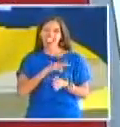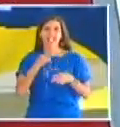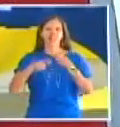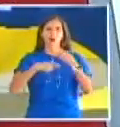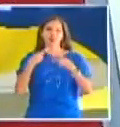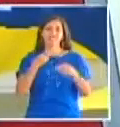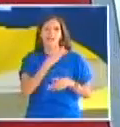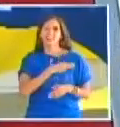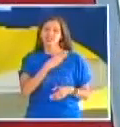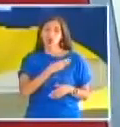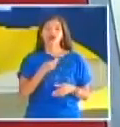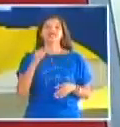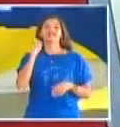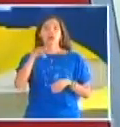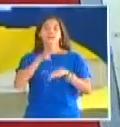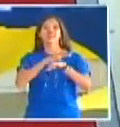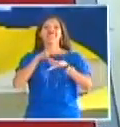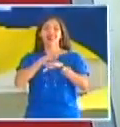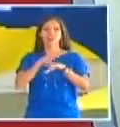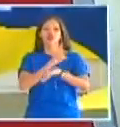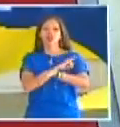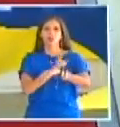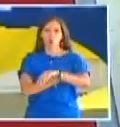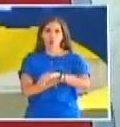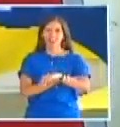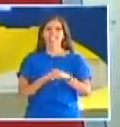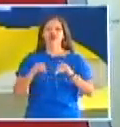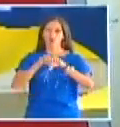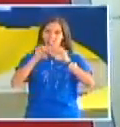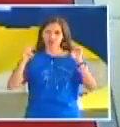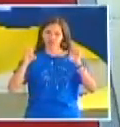y ministro del Poder Popular para la Educación.